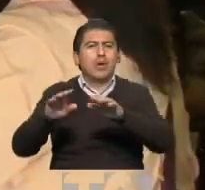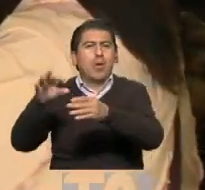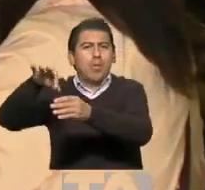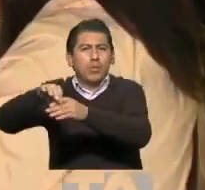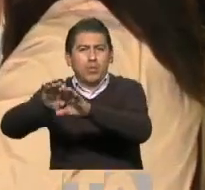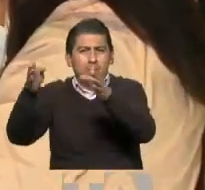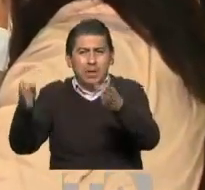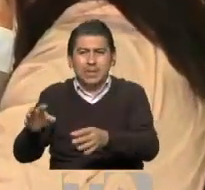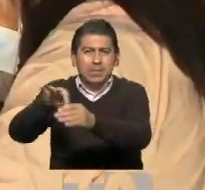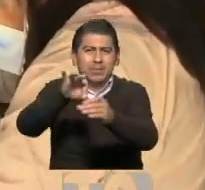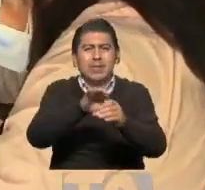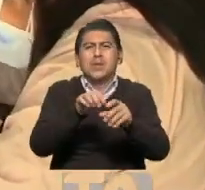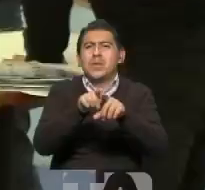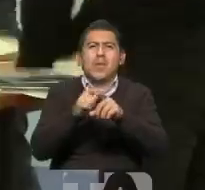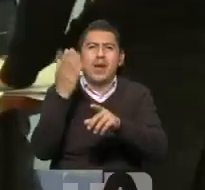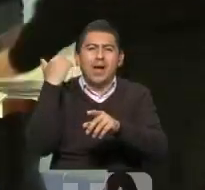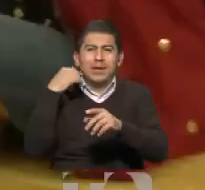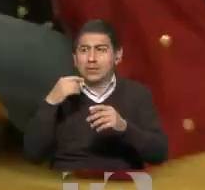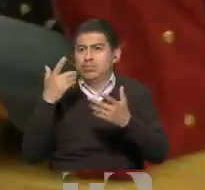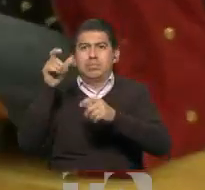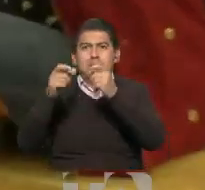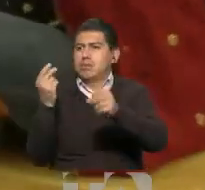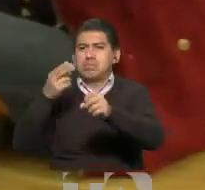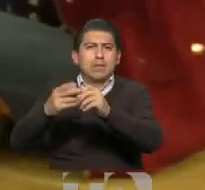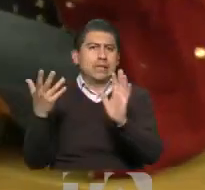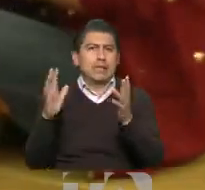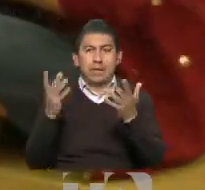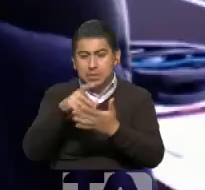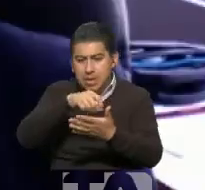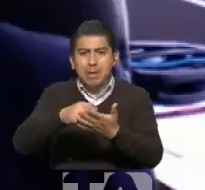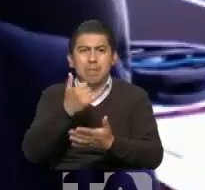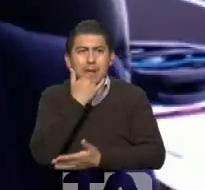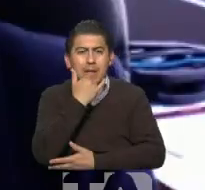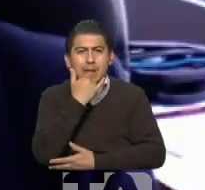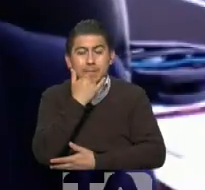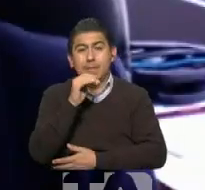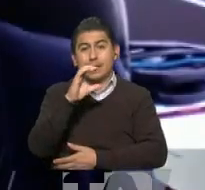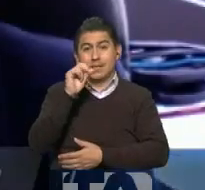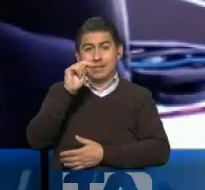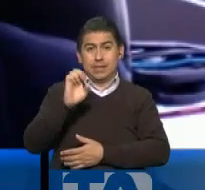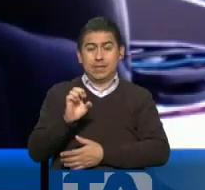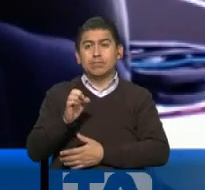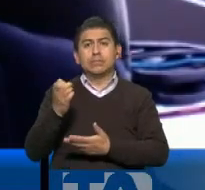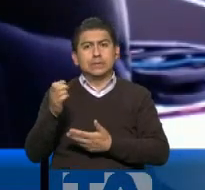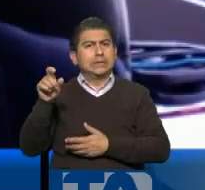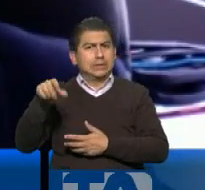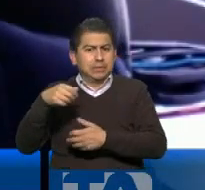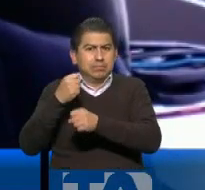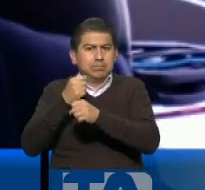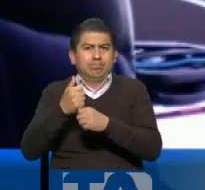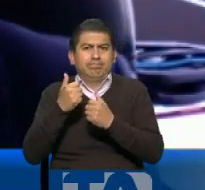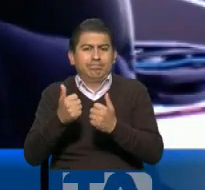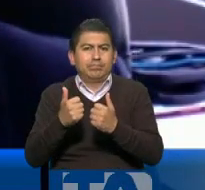voto para evitar altos niveles de inconsistencias en el llenado de las actas. El Consejo Nacional Electoral tiene que estar trabajando